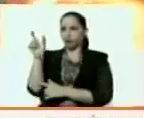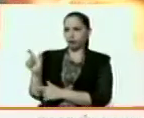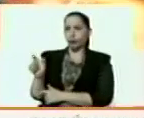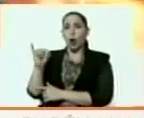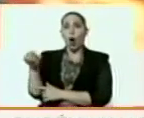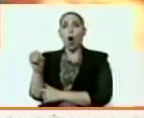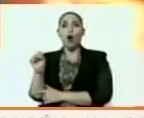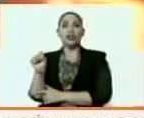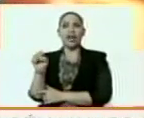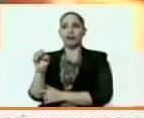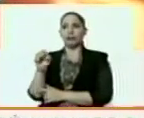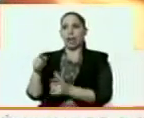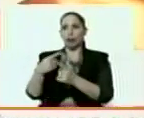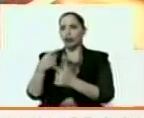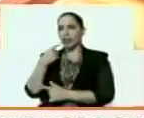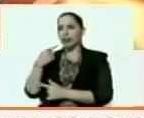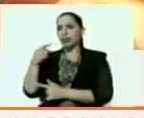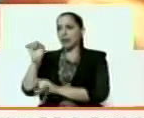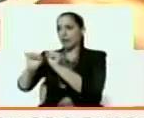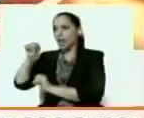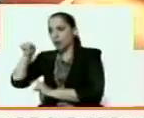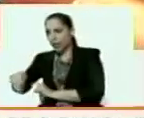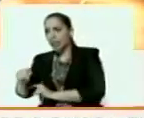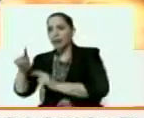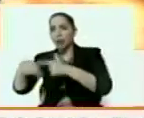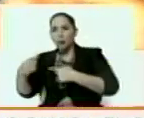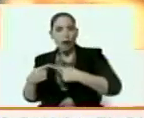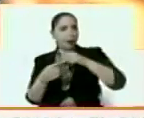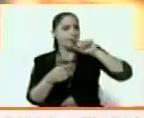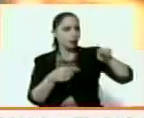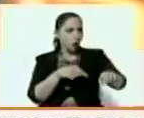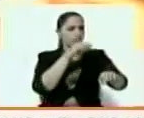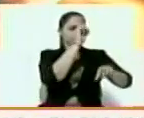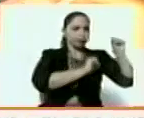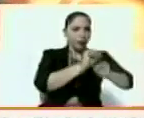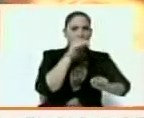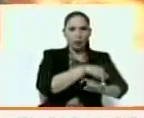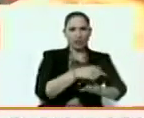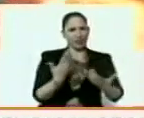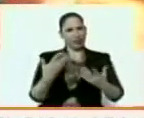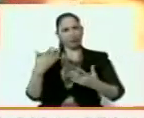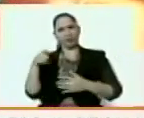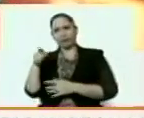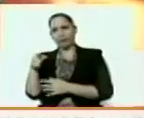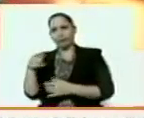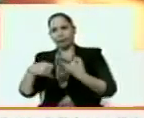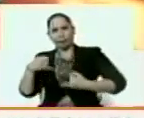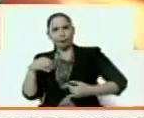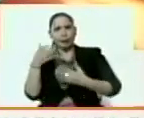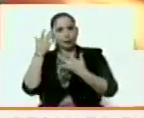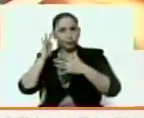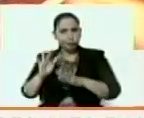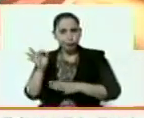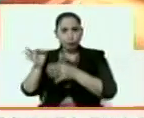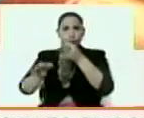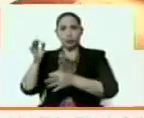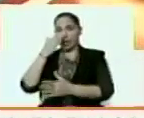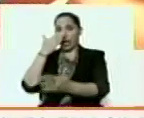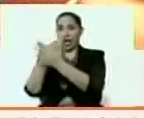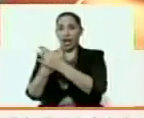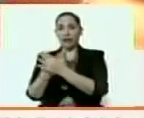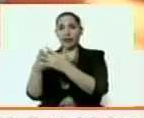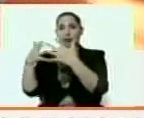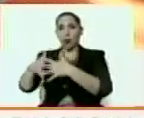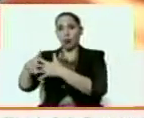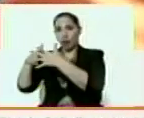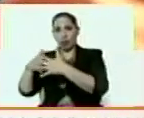Ignacio Hernández y el riesgo que se asumía la República con el hecho de ponerlo a él como supuesto procurador ante Estados